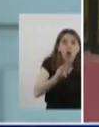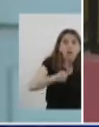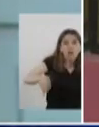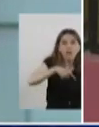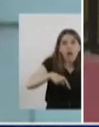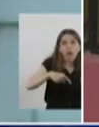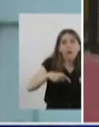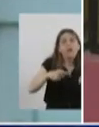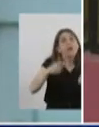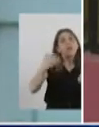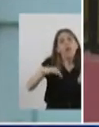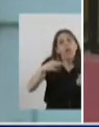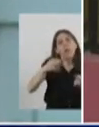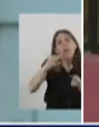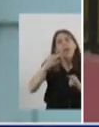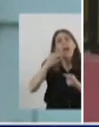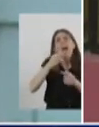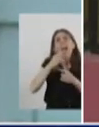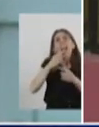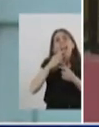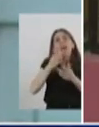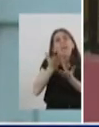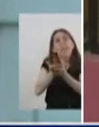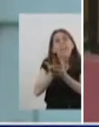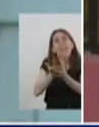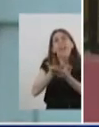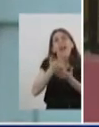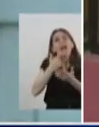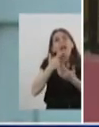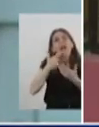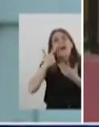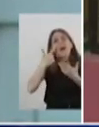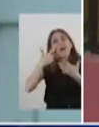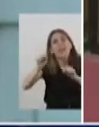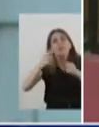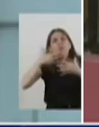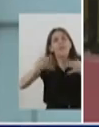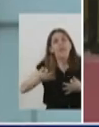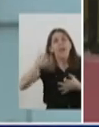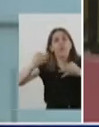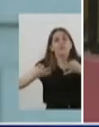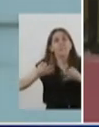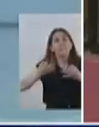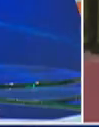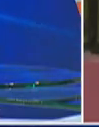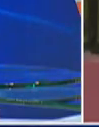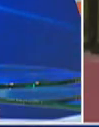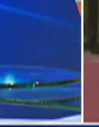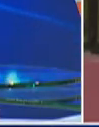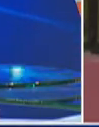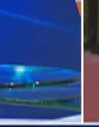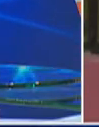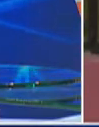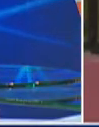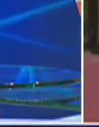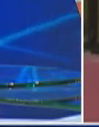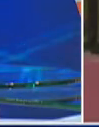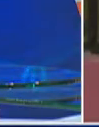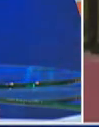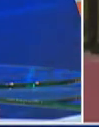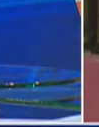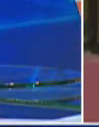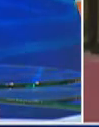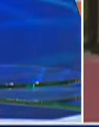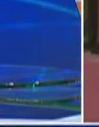déjame hacer entonces un plan para potenciar todo esto esto lo que nos falta es cabe hacer un aporte a una pregunta de política interna pero se nos va a acabar